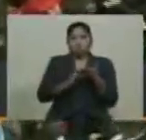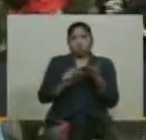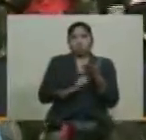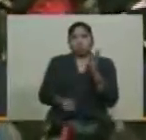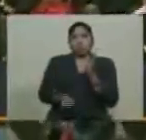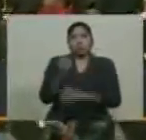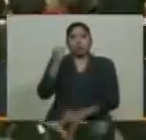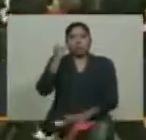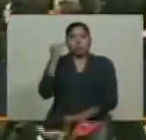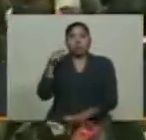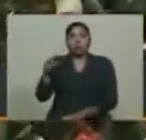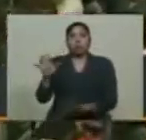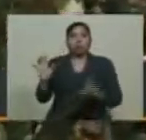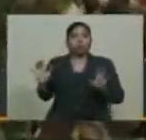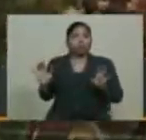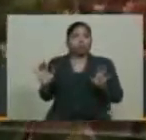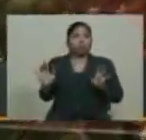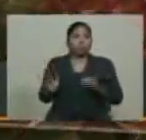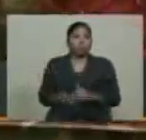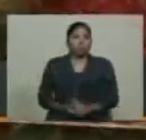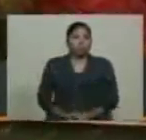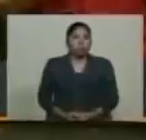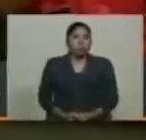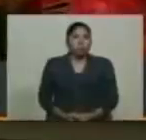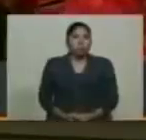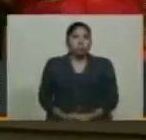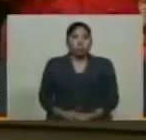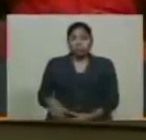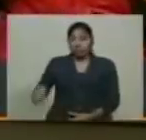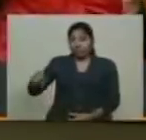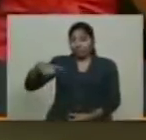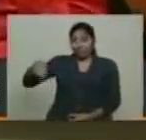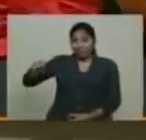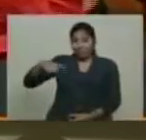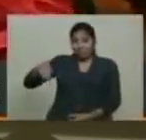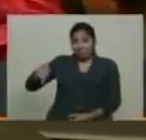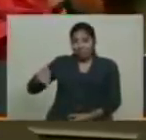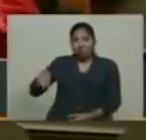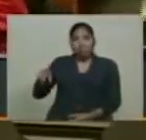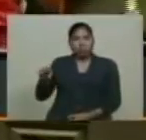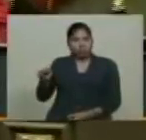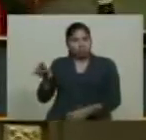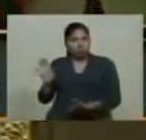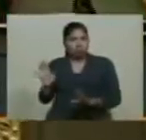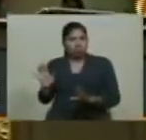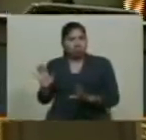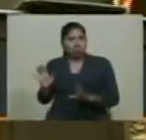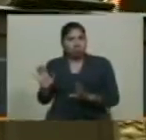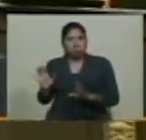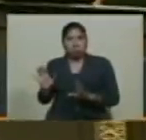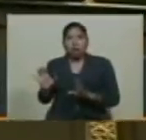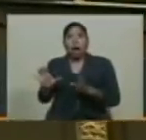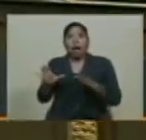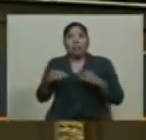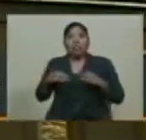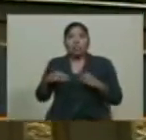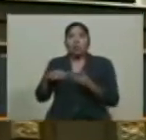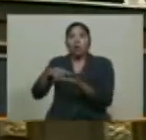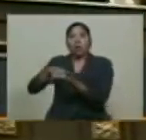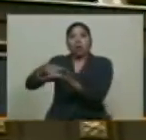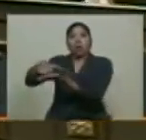que ellos asuman las consecuencias de sus actos. Si ellos están dispuestos a arrodillarse ante el